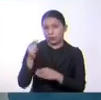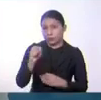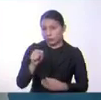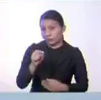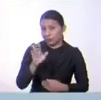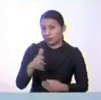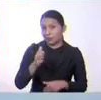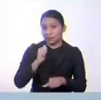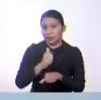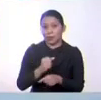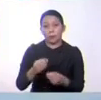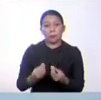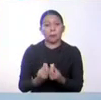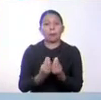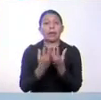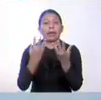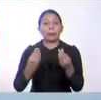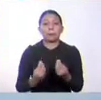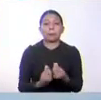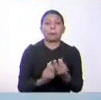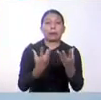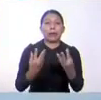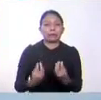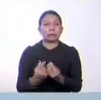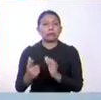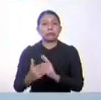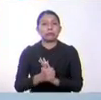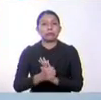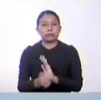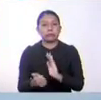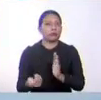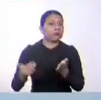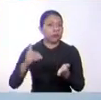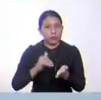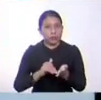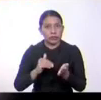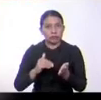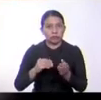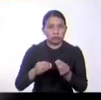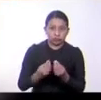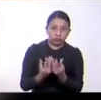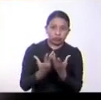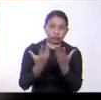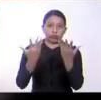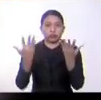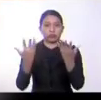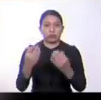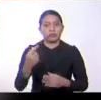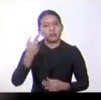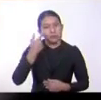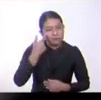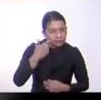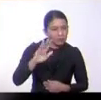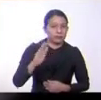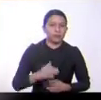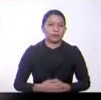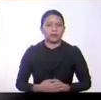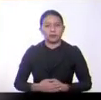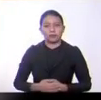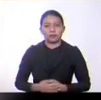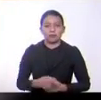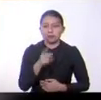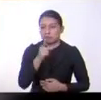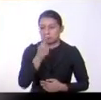las plantas aquella enorme facultad de regenerarse. Por ejemplo, cuando